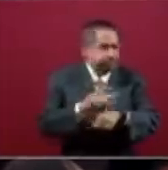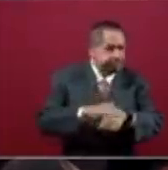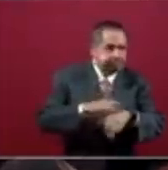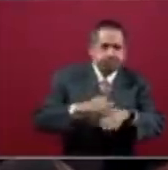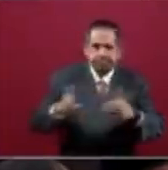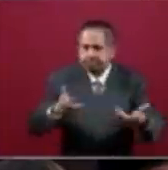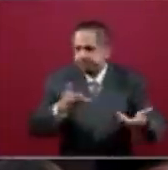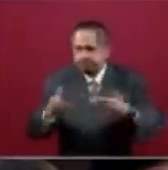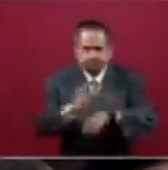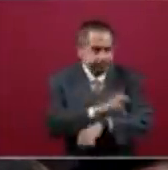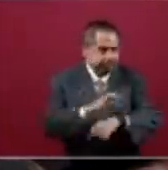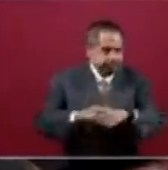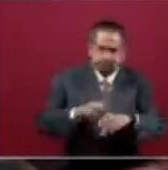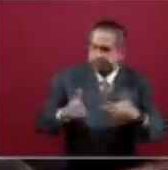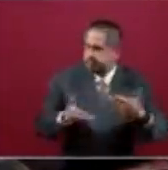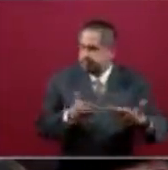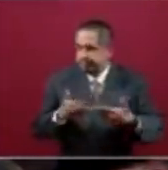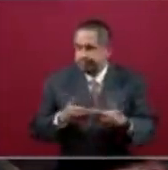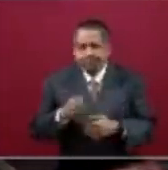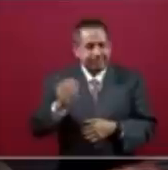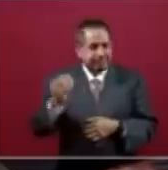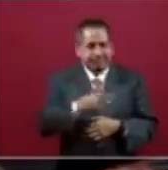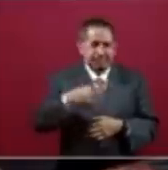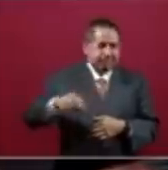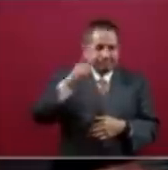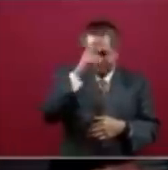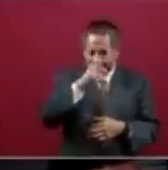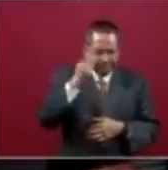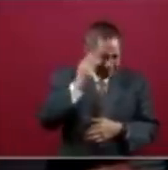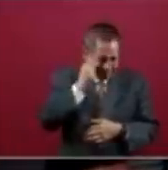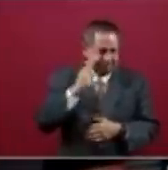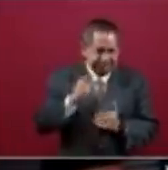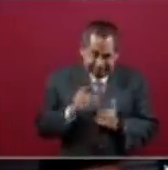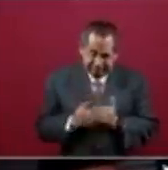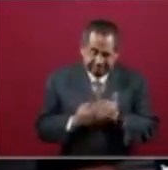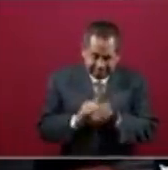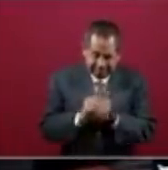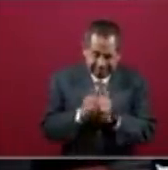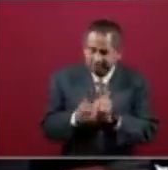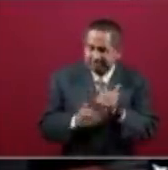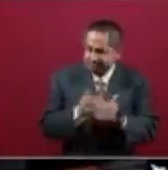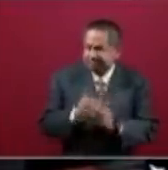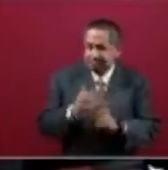avanza, por muy difícil que esté el problema.